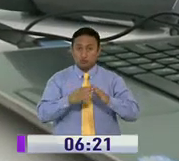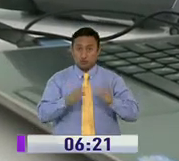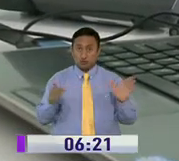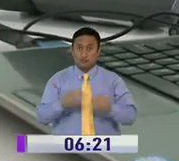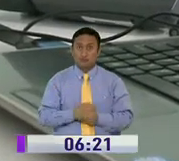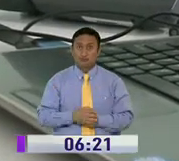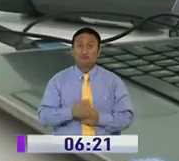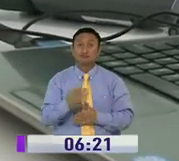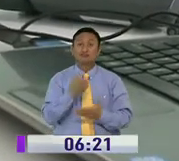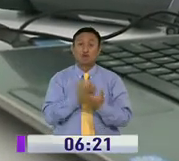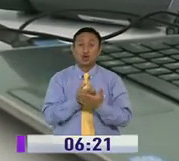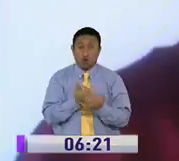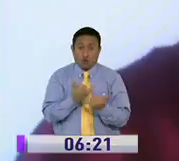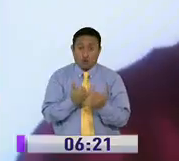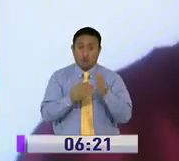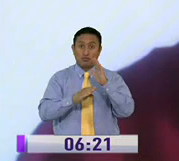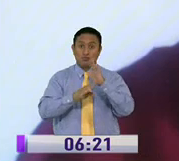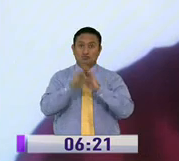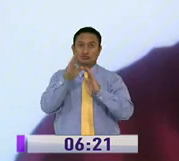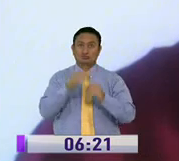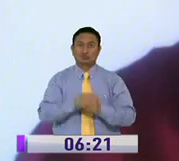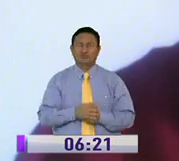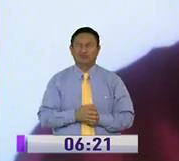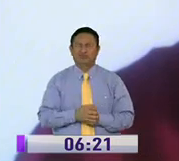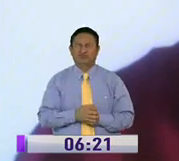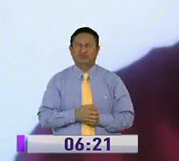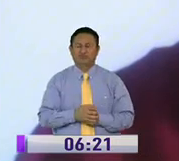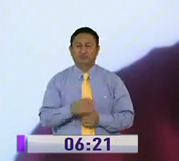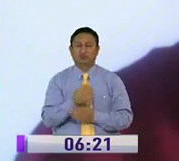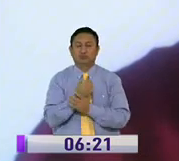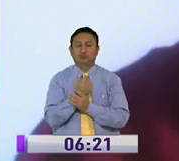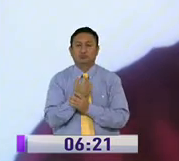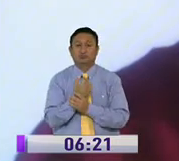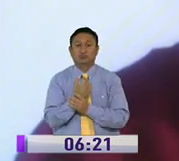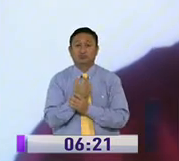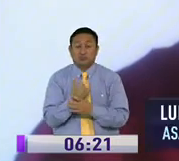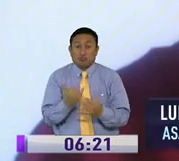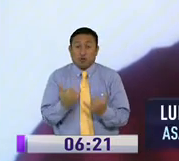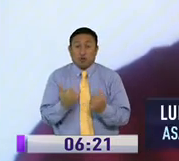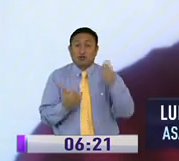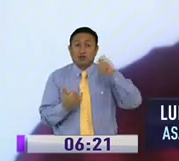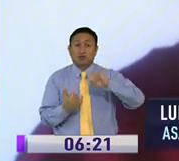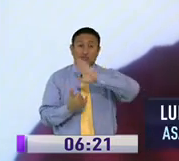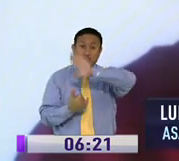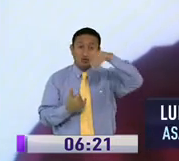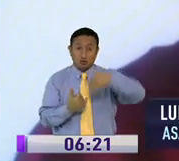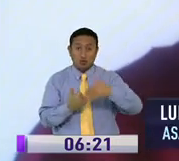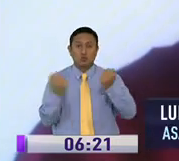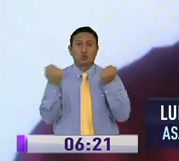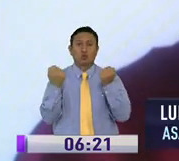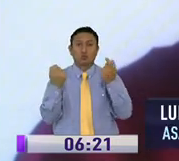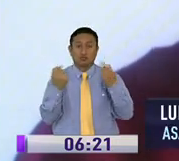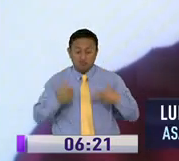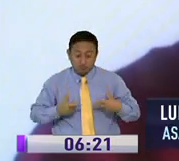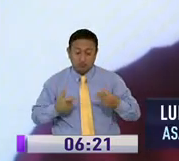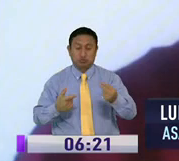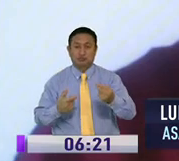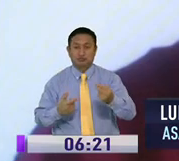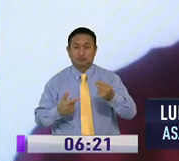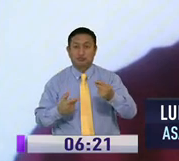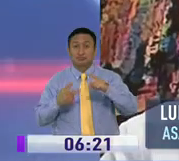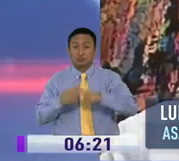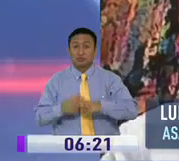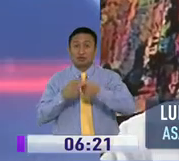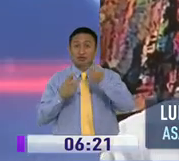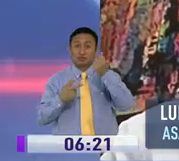situación económica que se avecina. Creo que es hora de la austeridad de todos los ecuatorianos, empezando por supuesto por el